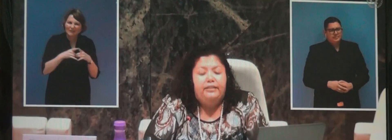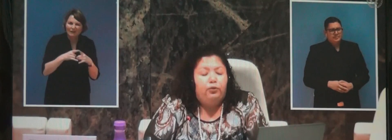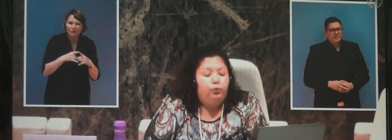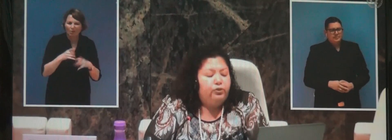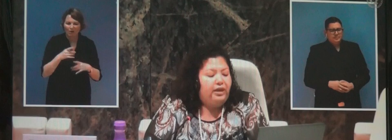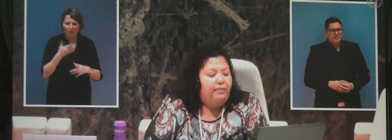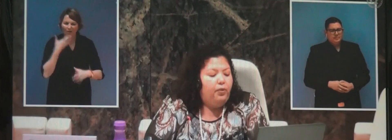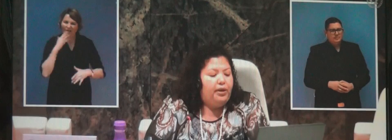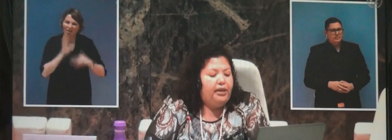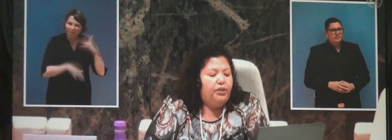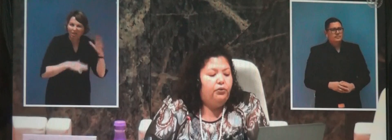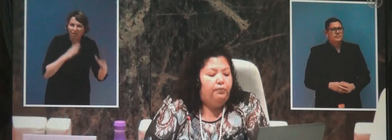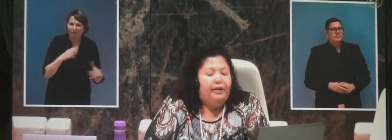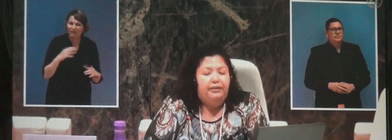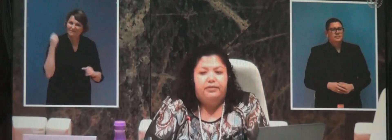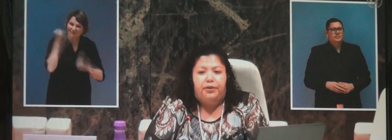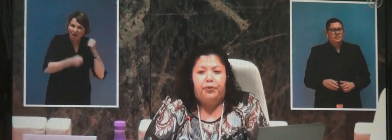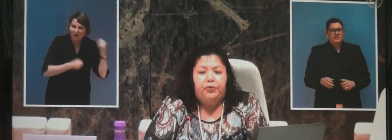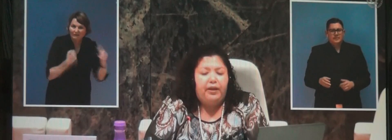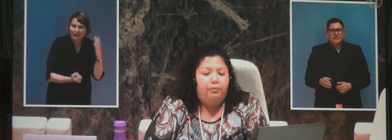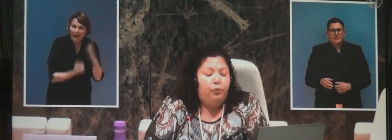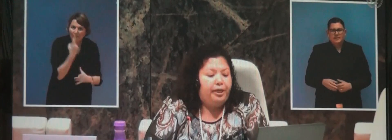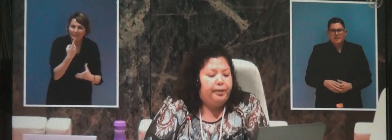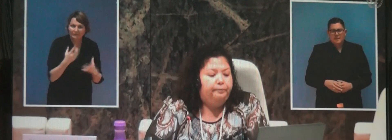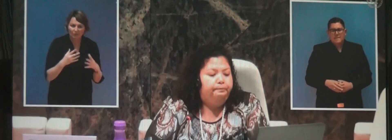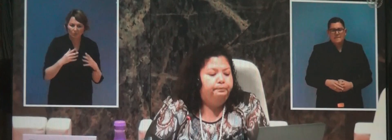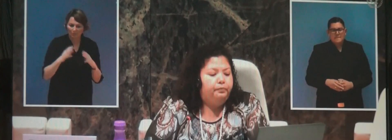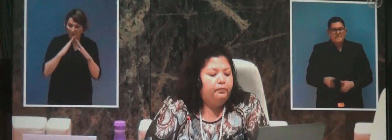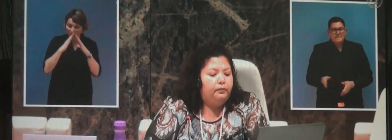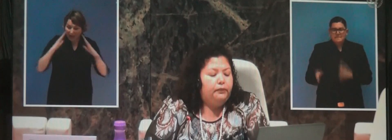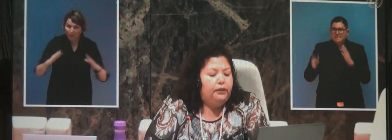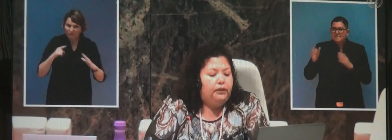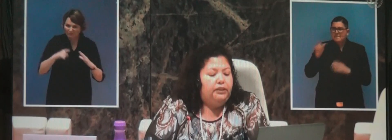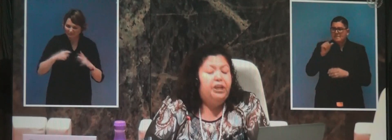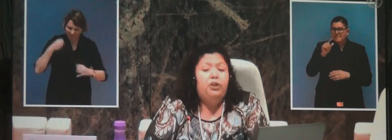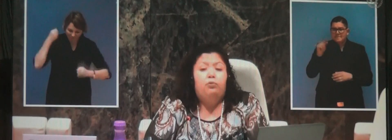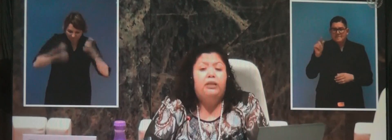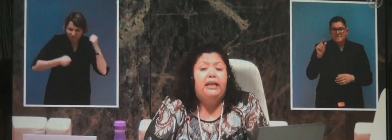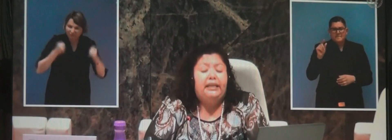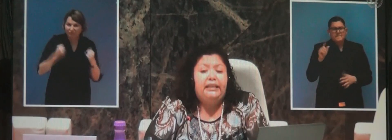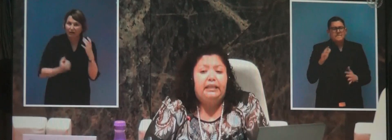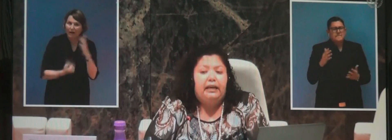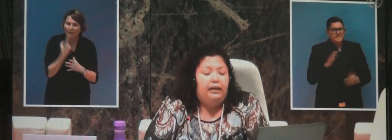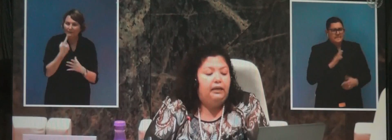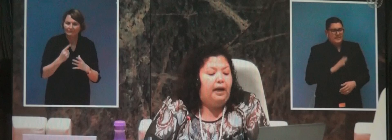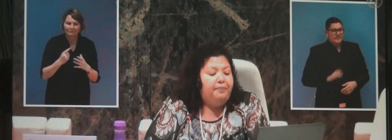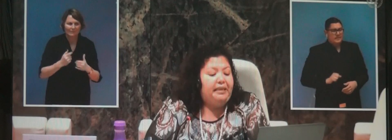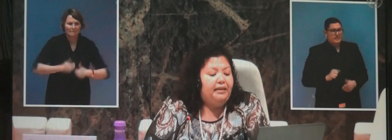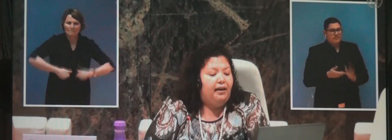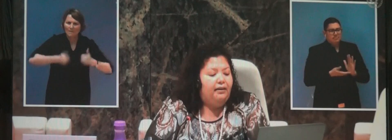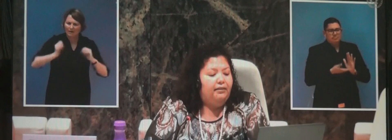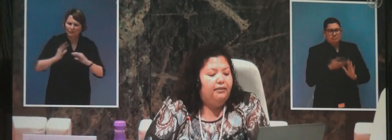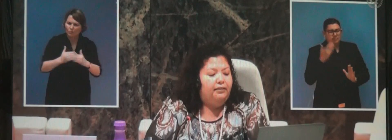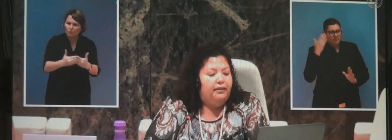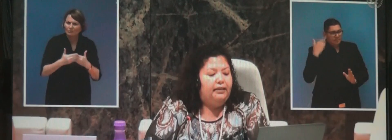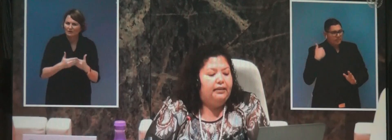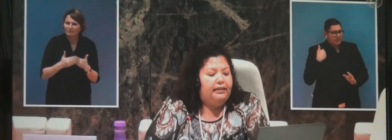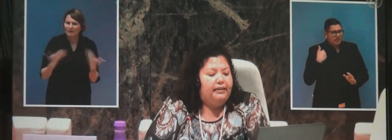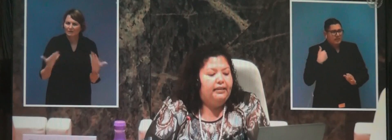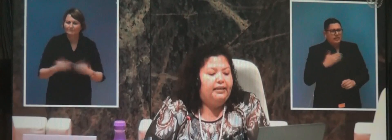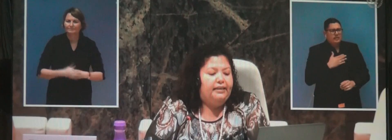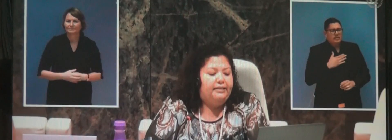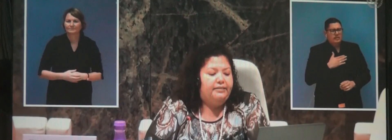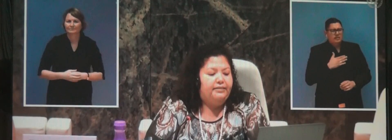El Instituto Salvadoreño para el Desarrollo de la Mujer tiene una línea amiga